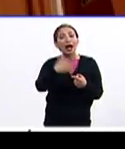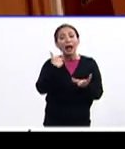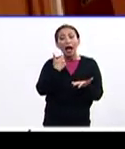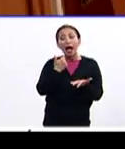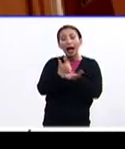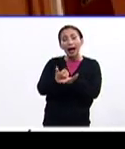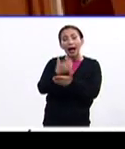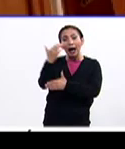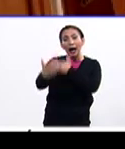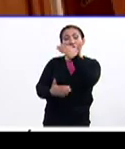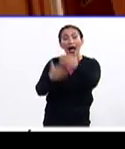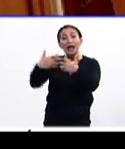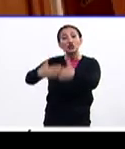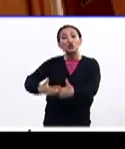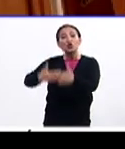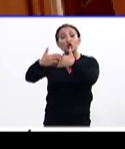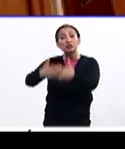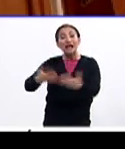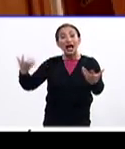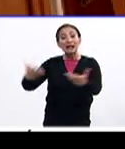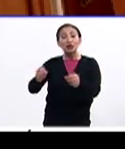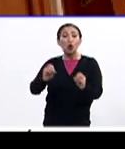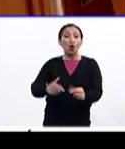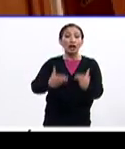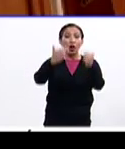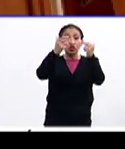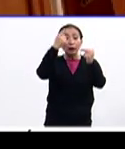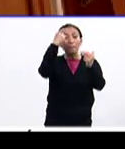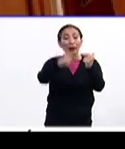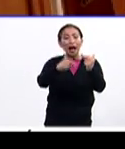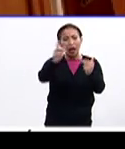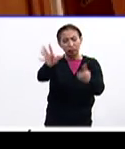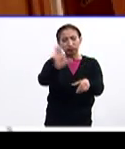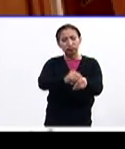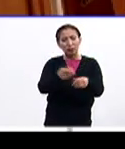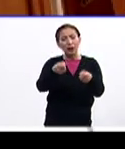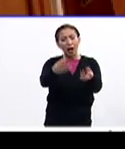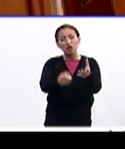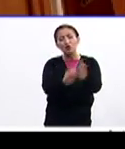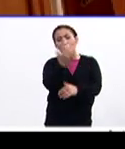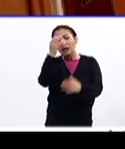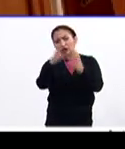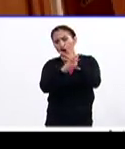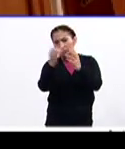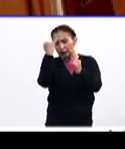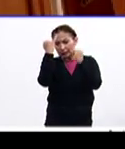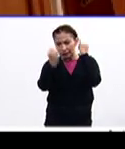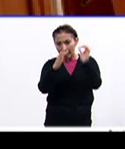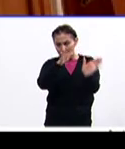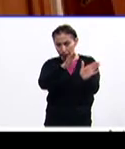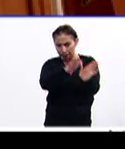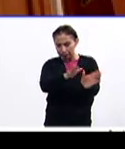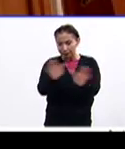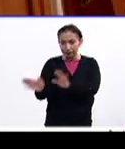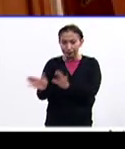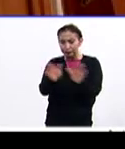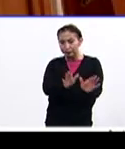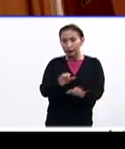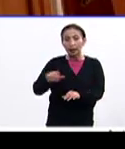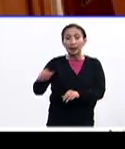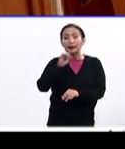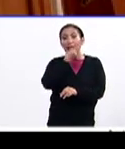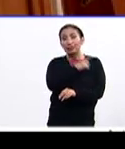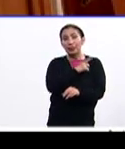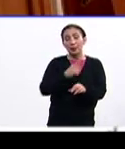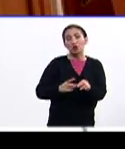desarrollo industrial de negocios para que se hagan innovaciones. Eso por un lado. Entonces,